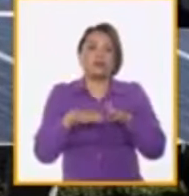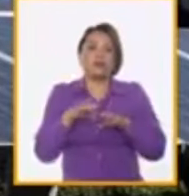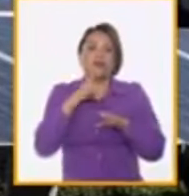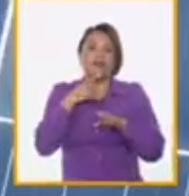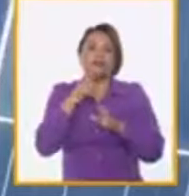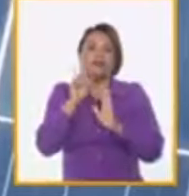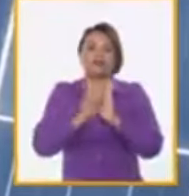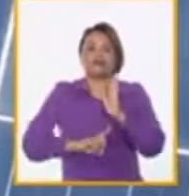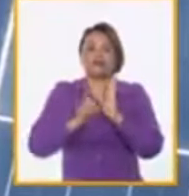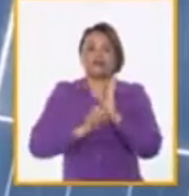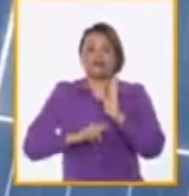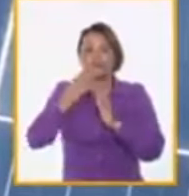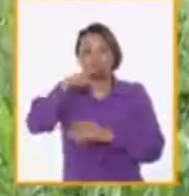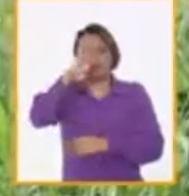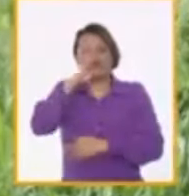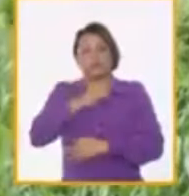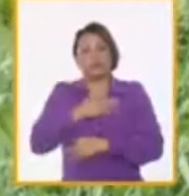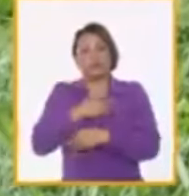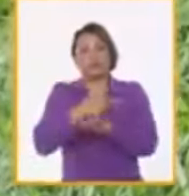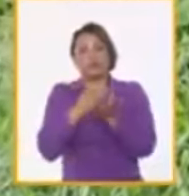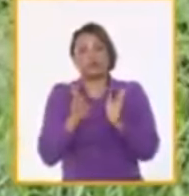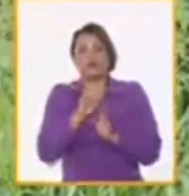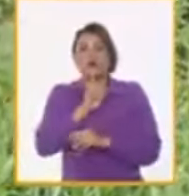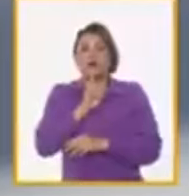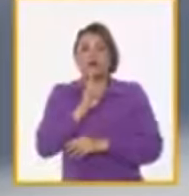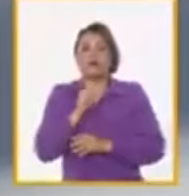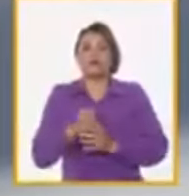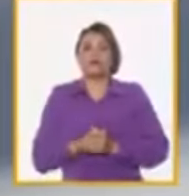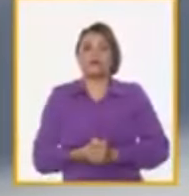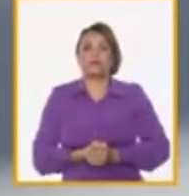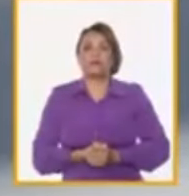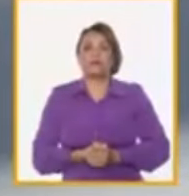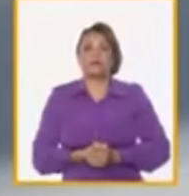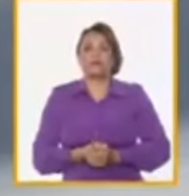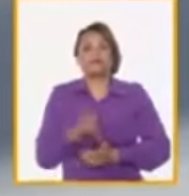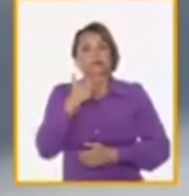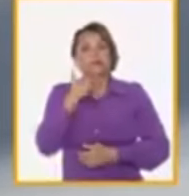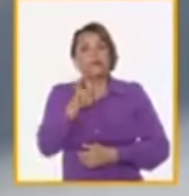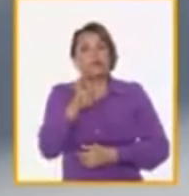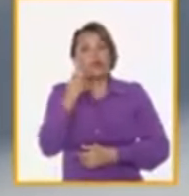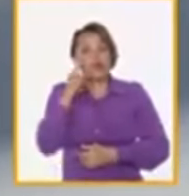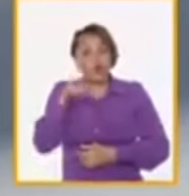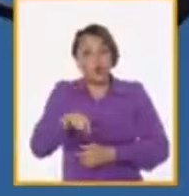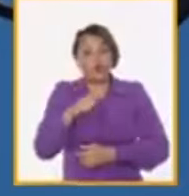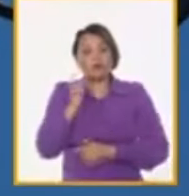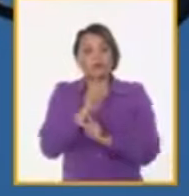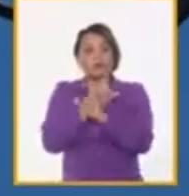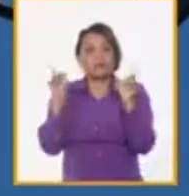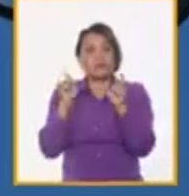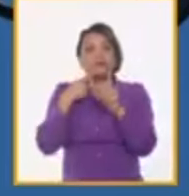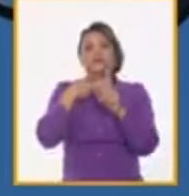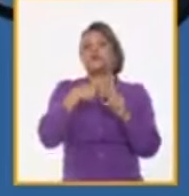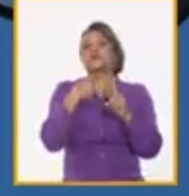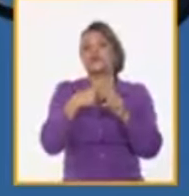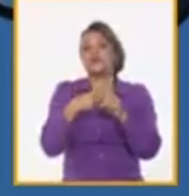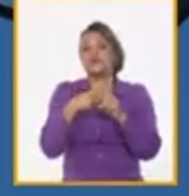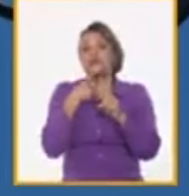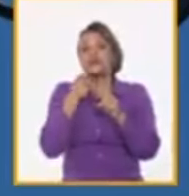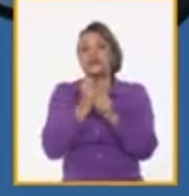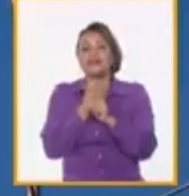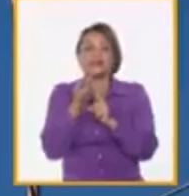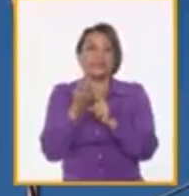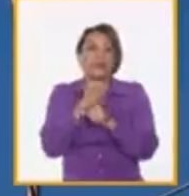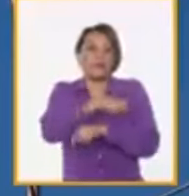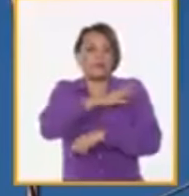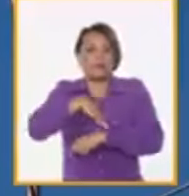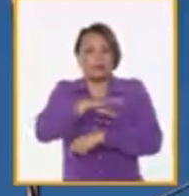electroenergético nacional para el abasto del preciado líquido. Beneficios que hoy tienen un impacto positivo en la calidad de vida de